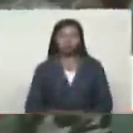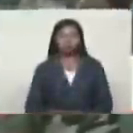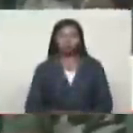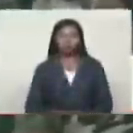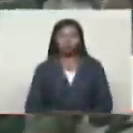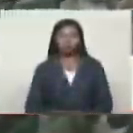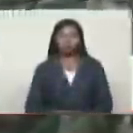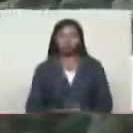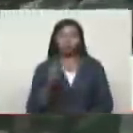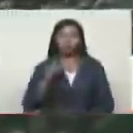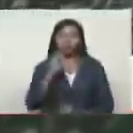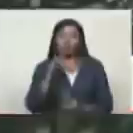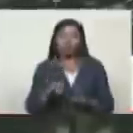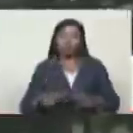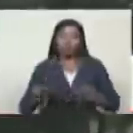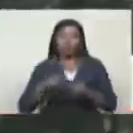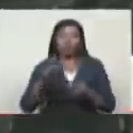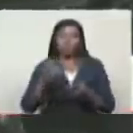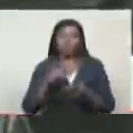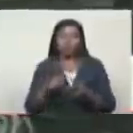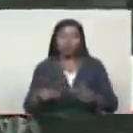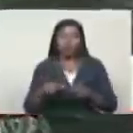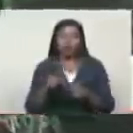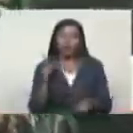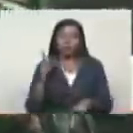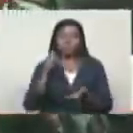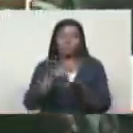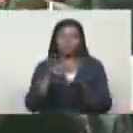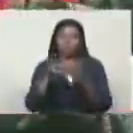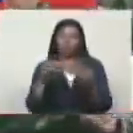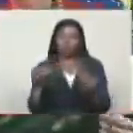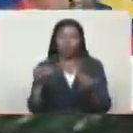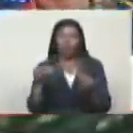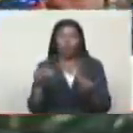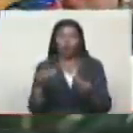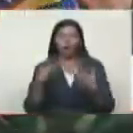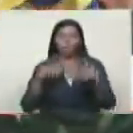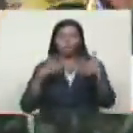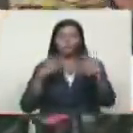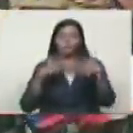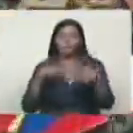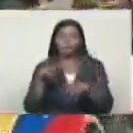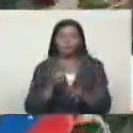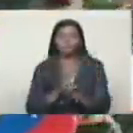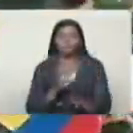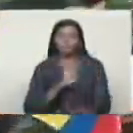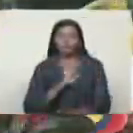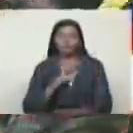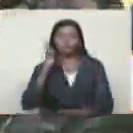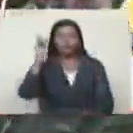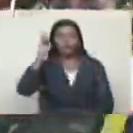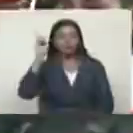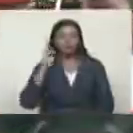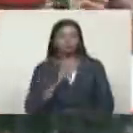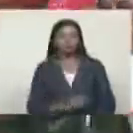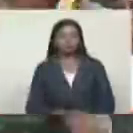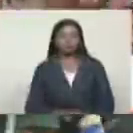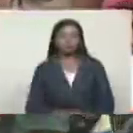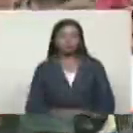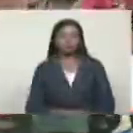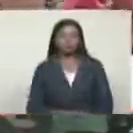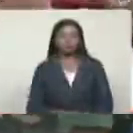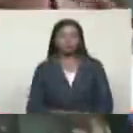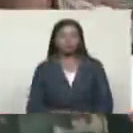mismo espacio ha sido el paso de los ejércitos de los indios, resistiendo casi... El ciudadano Nicolás Maduro